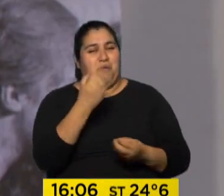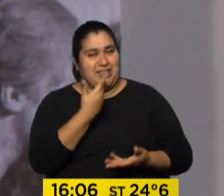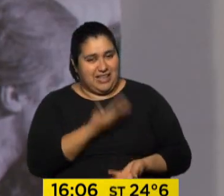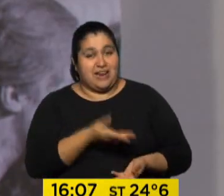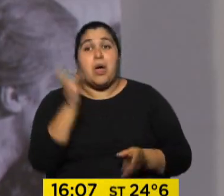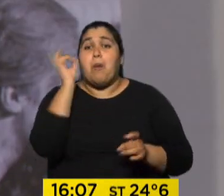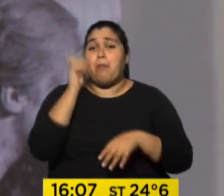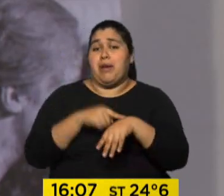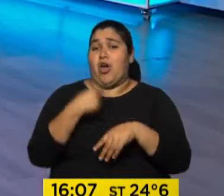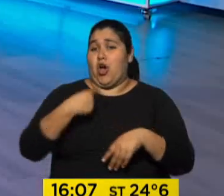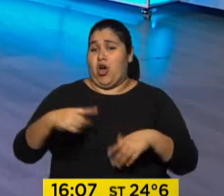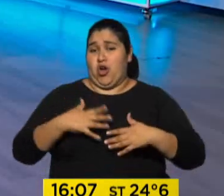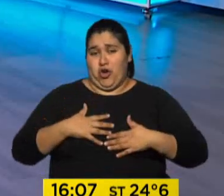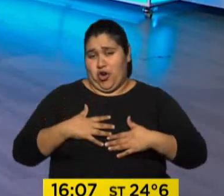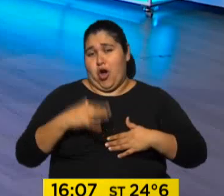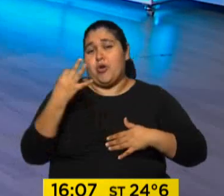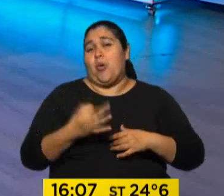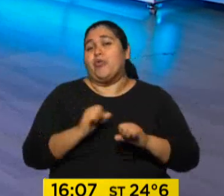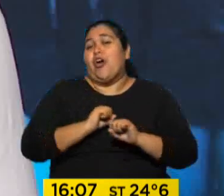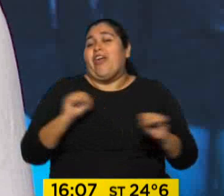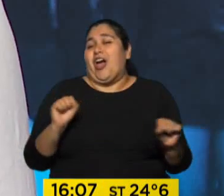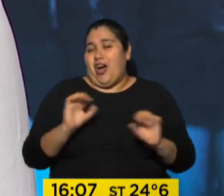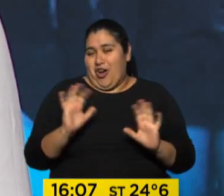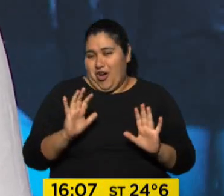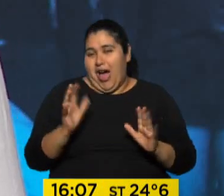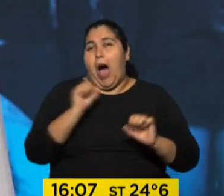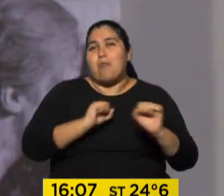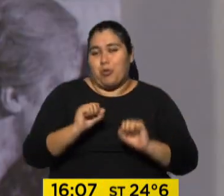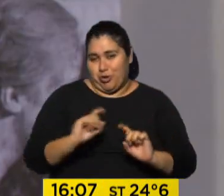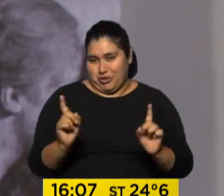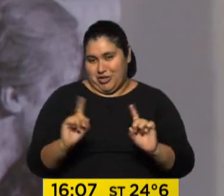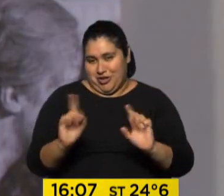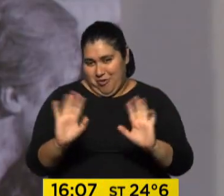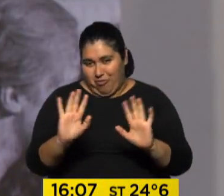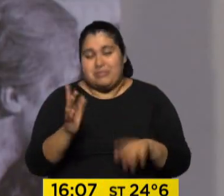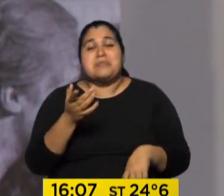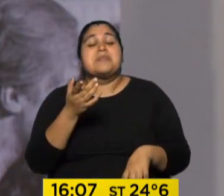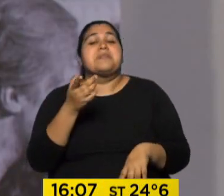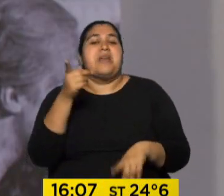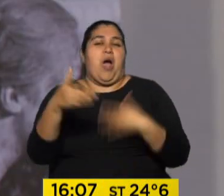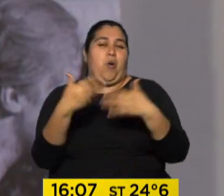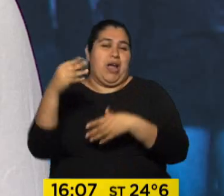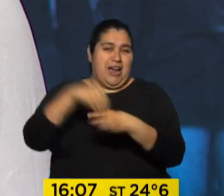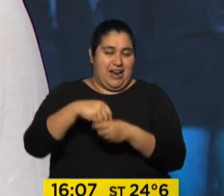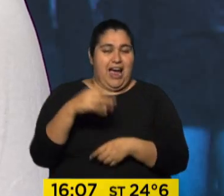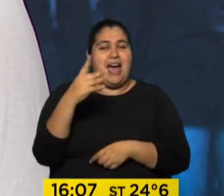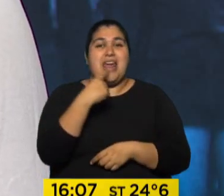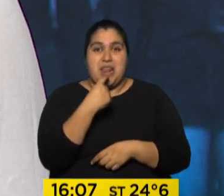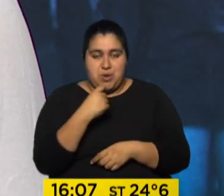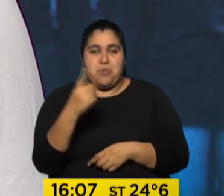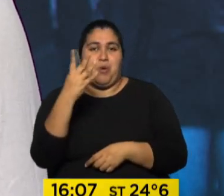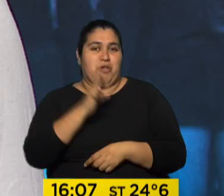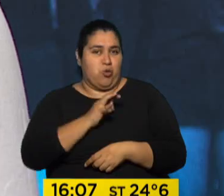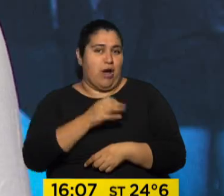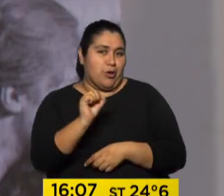tardes. Te pido perdón por el color. Es una casualidad, no es una provocación esto, por favor. Bueno, Florencia juega en River hace 4 años ya, pero